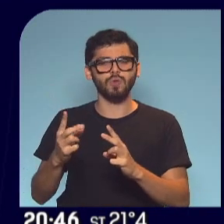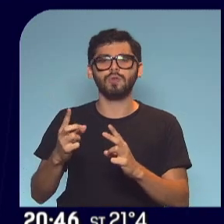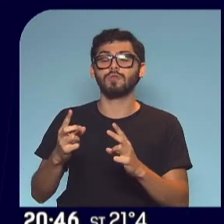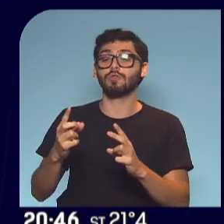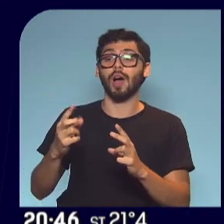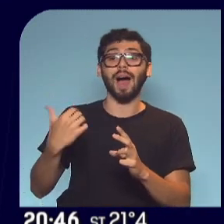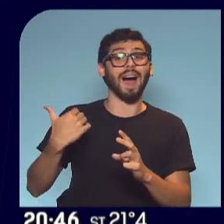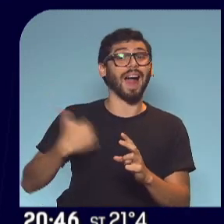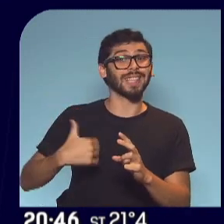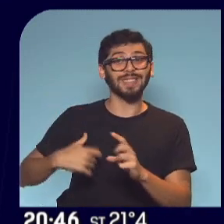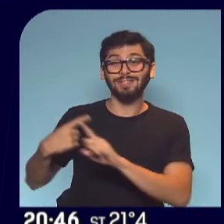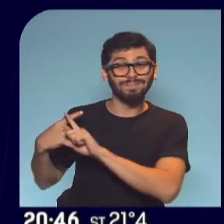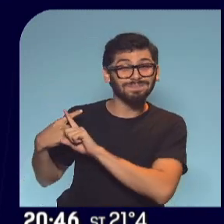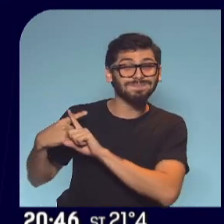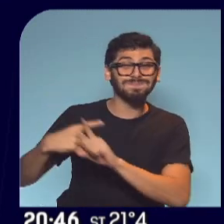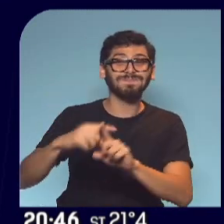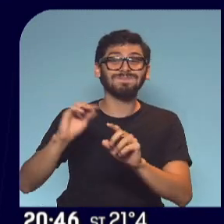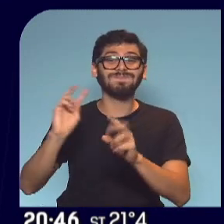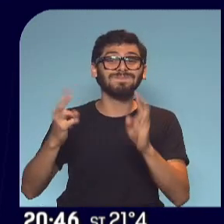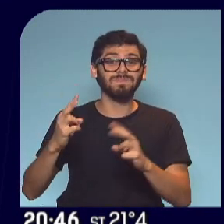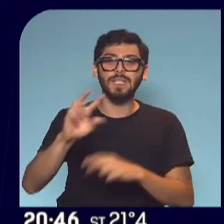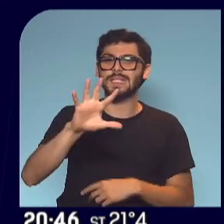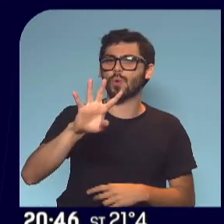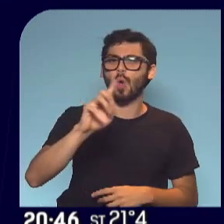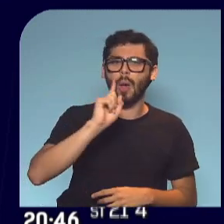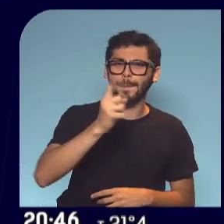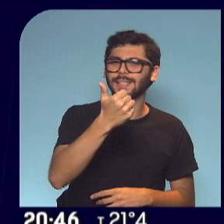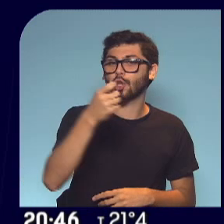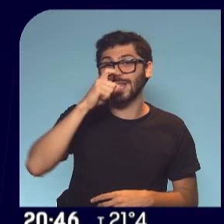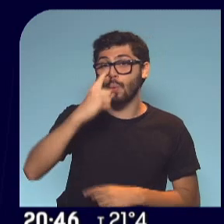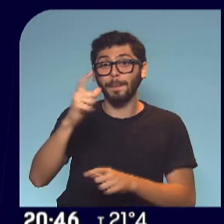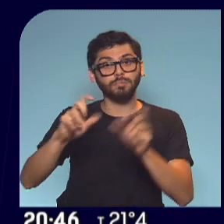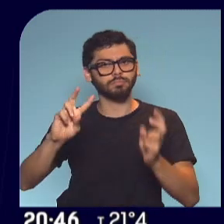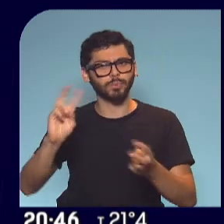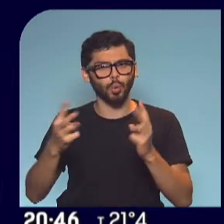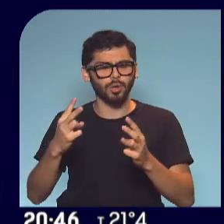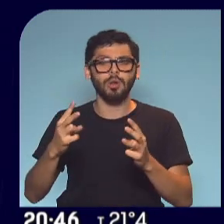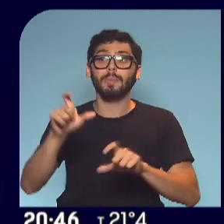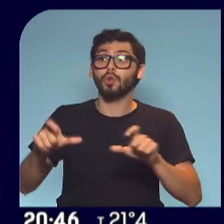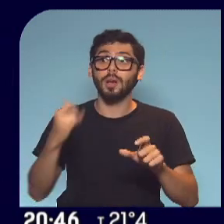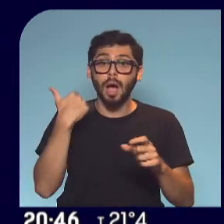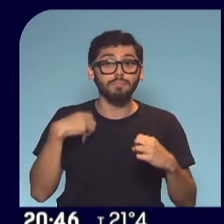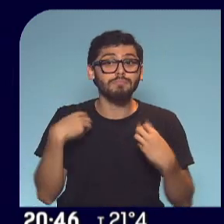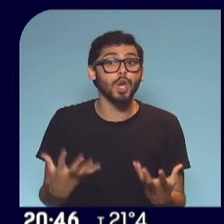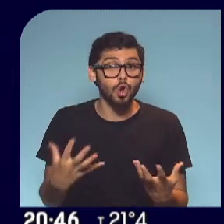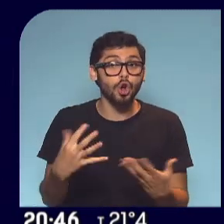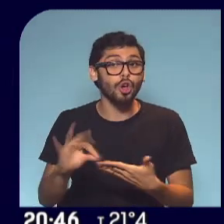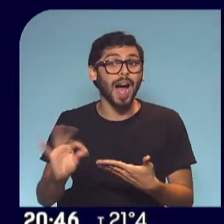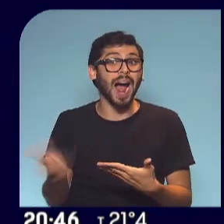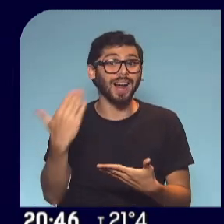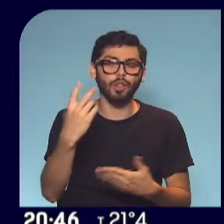en la Argentina ya ascendió a 54.671 el número de fallecidos. Los recuperados, como pueden ver también en